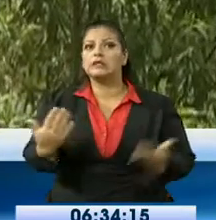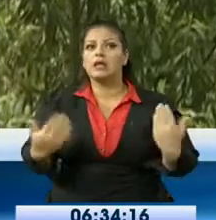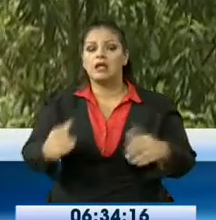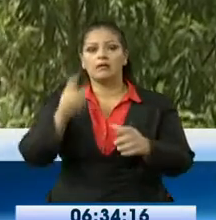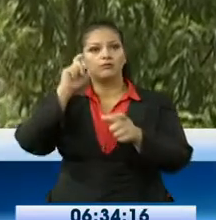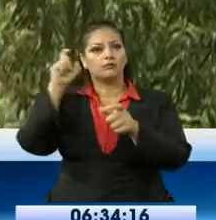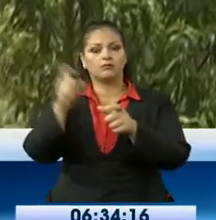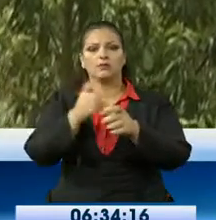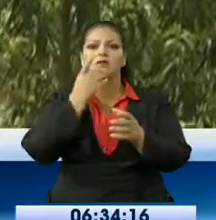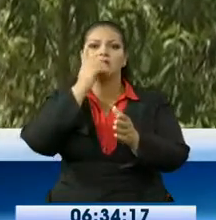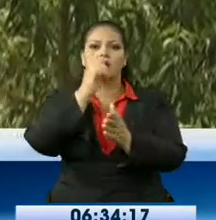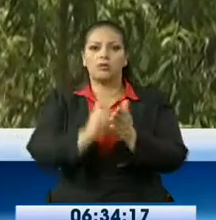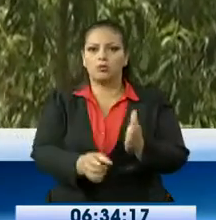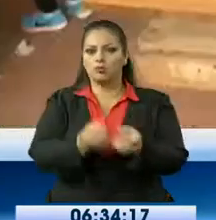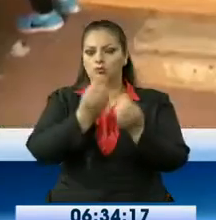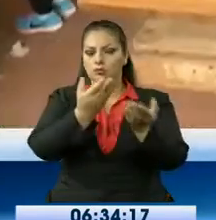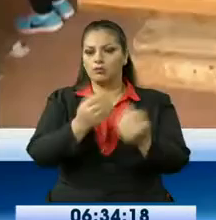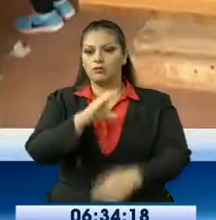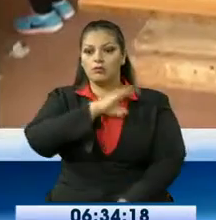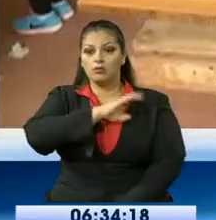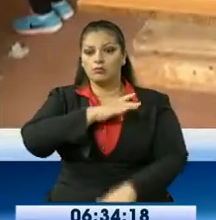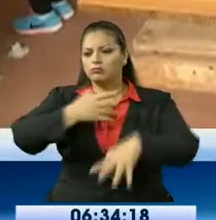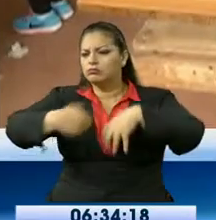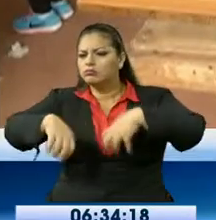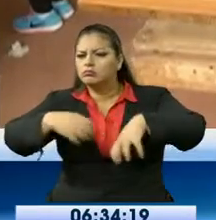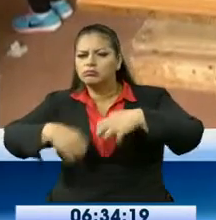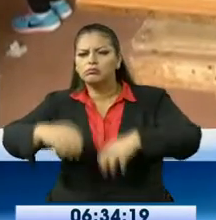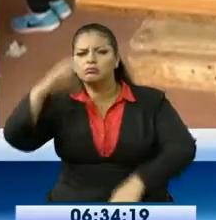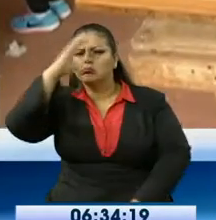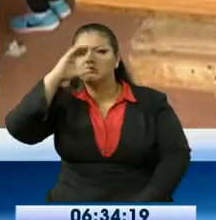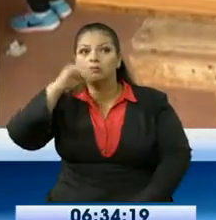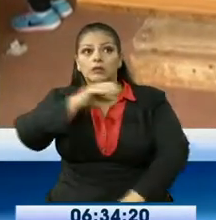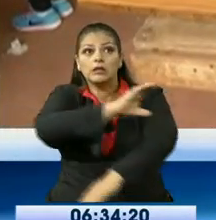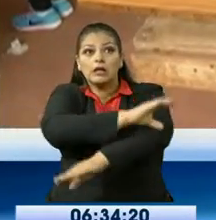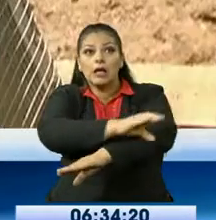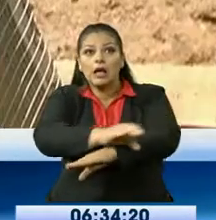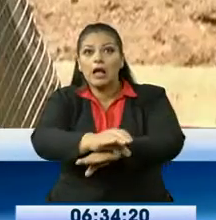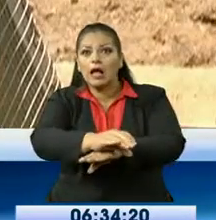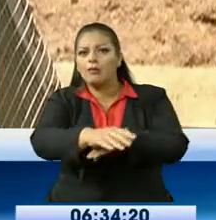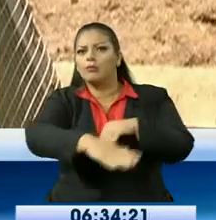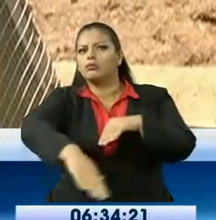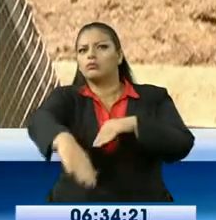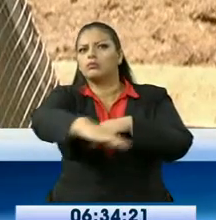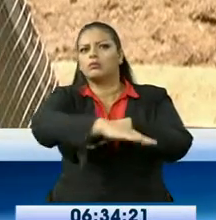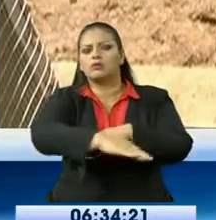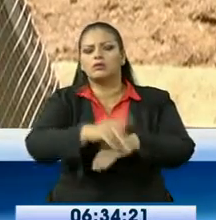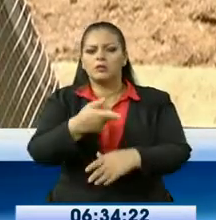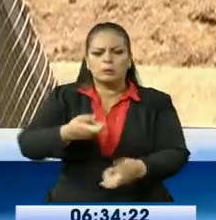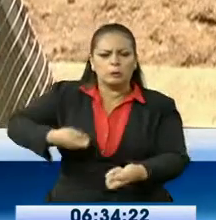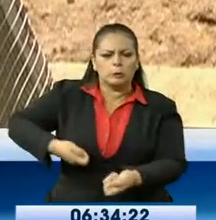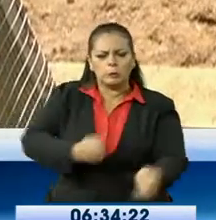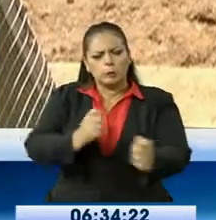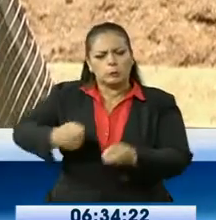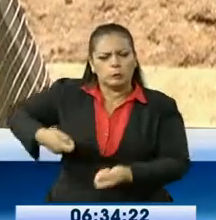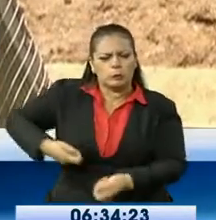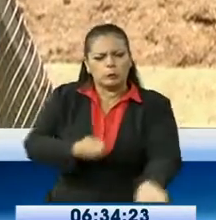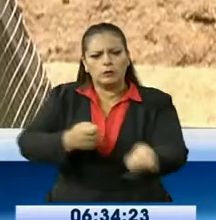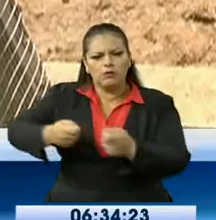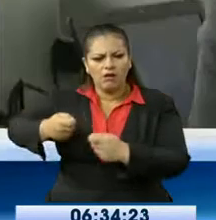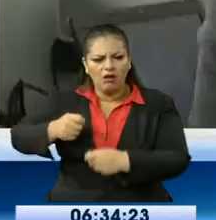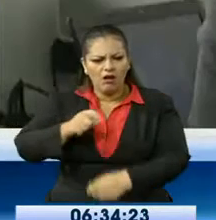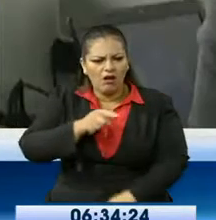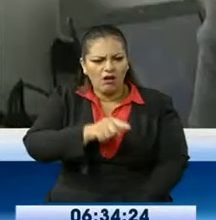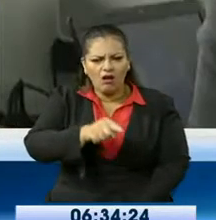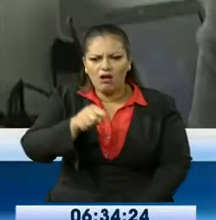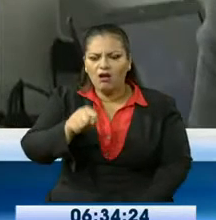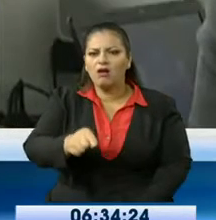la finca turística Selva, que está a pocos kilómetros de distancia, se encontró sus dos cuerpos enterrados dentro de esa propiedad.